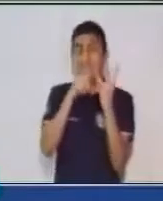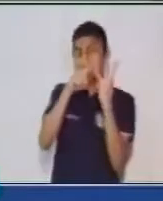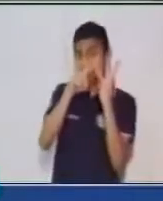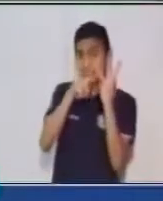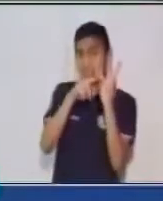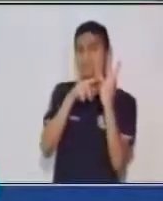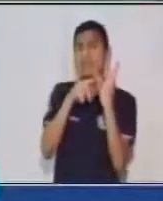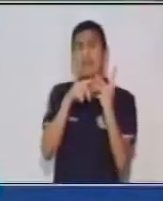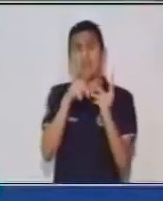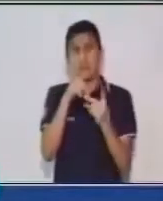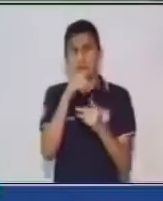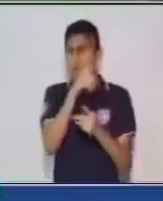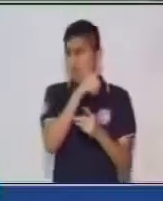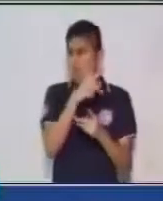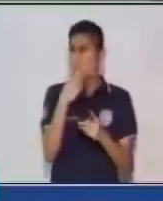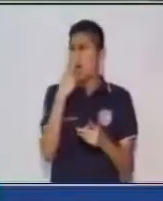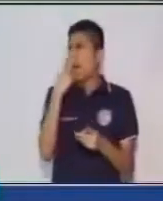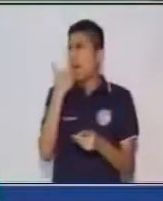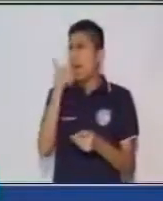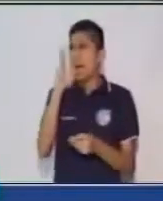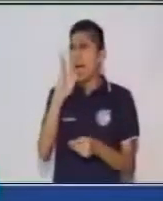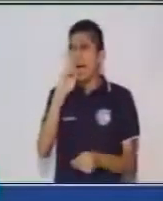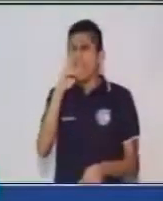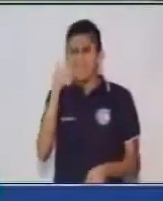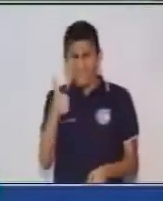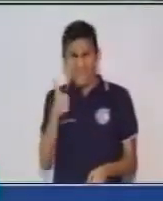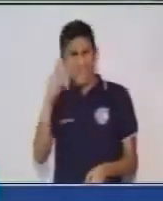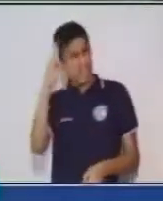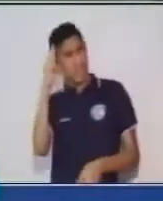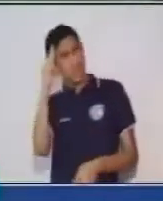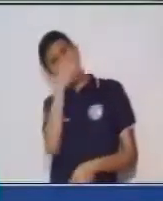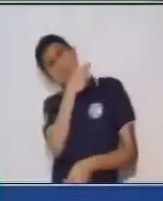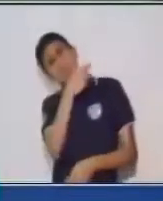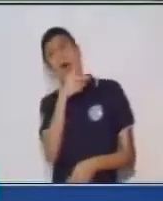Correcto, habrá recordado.